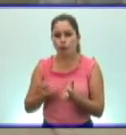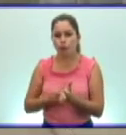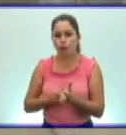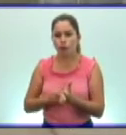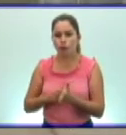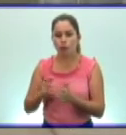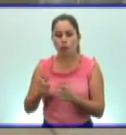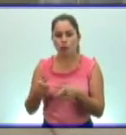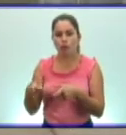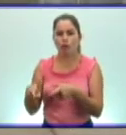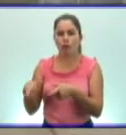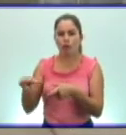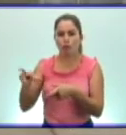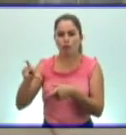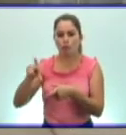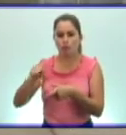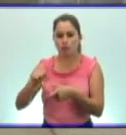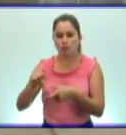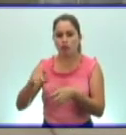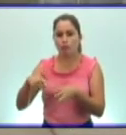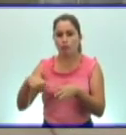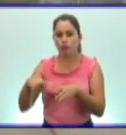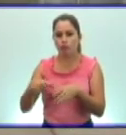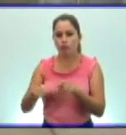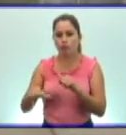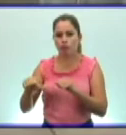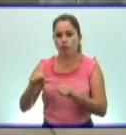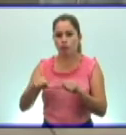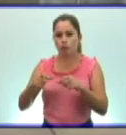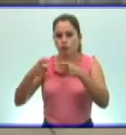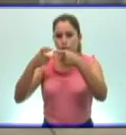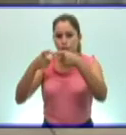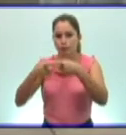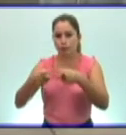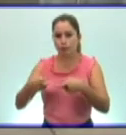y trasvasamos la disolución al matraz.